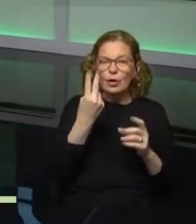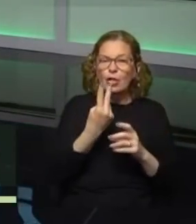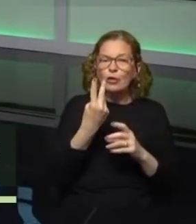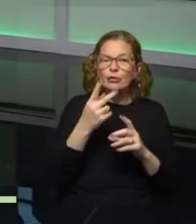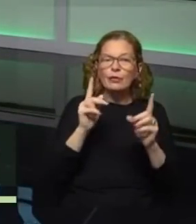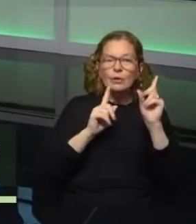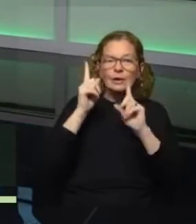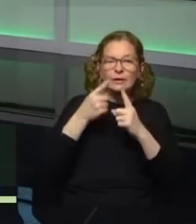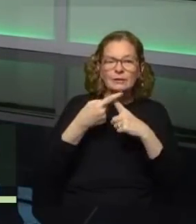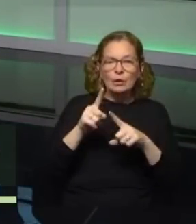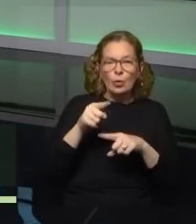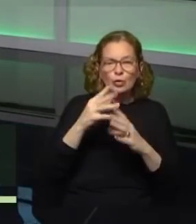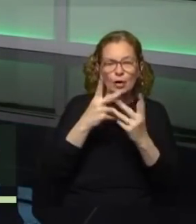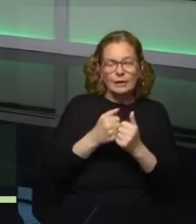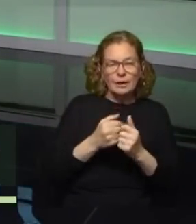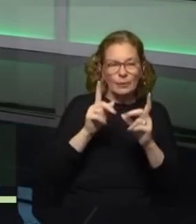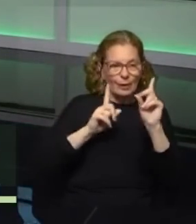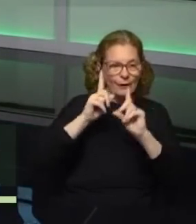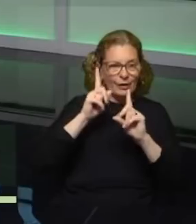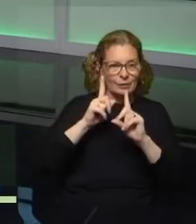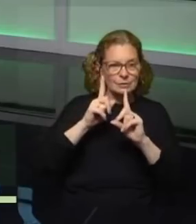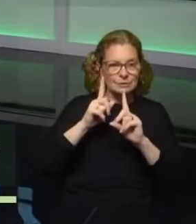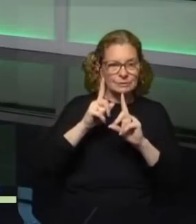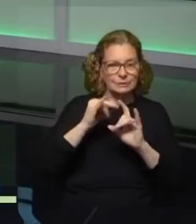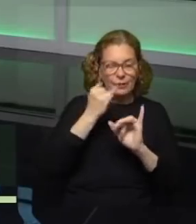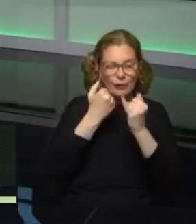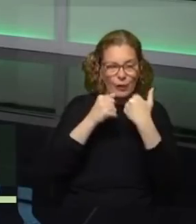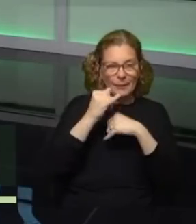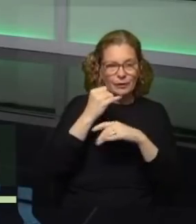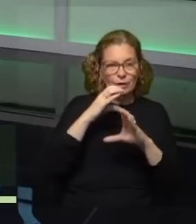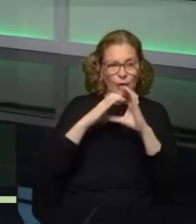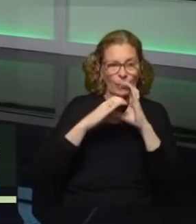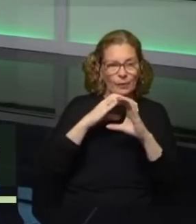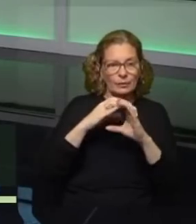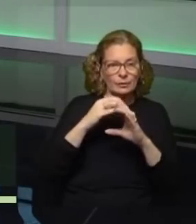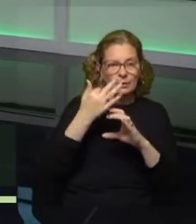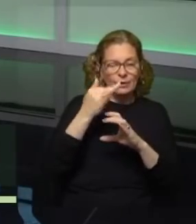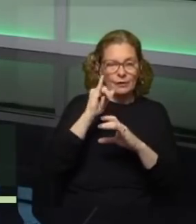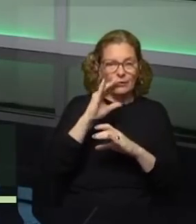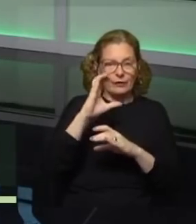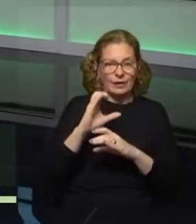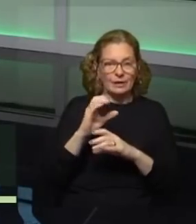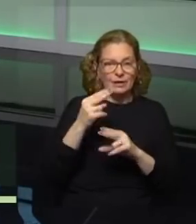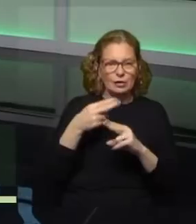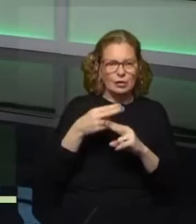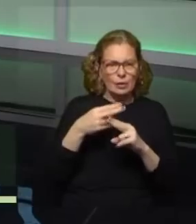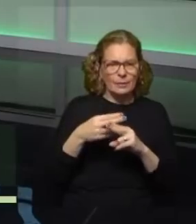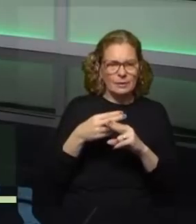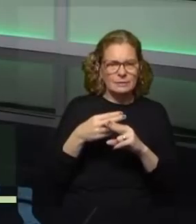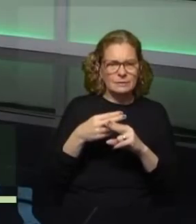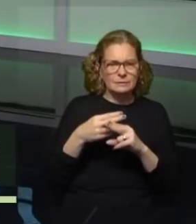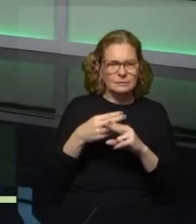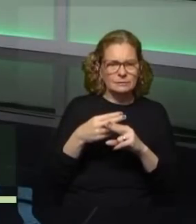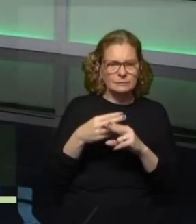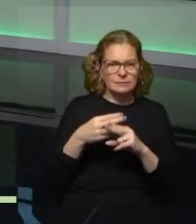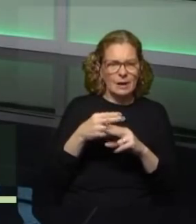diferentes un organizado por la Facultad de información y comunicación la afic llamado el